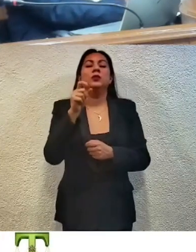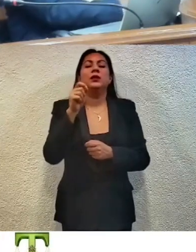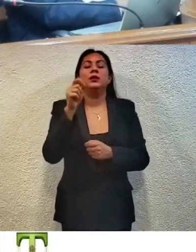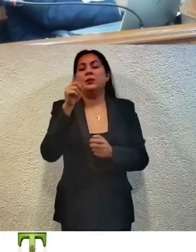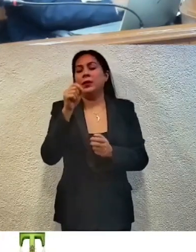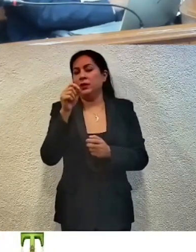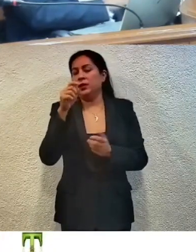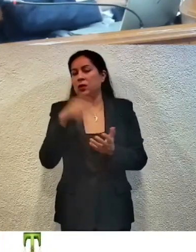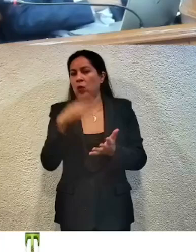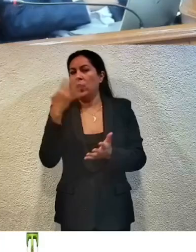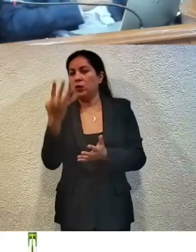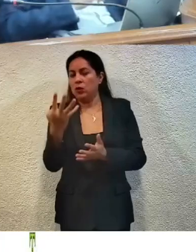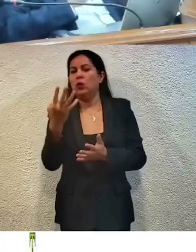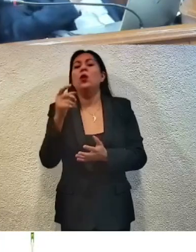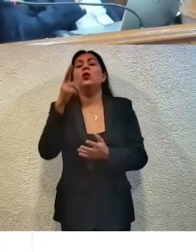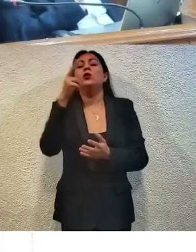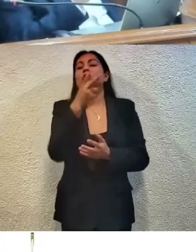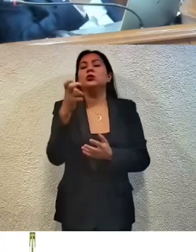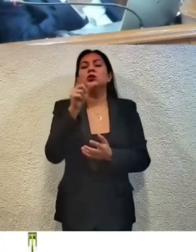220-2024,